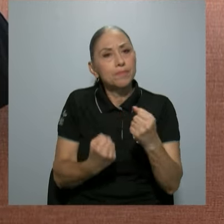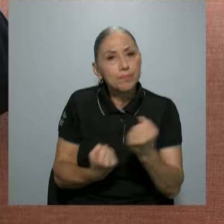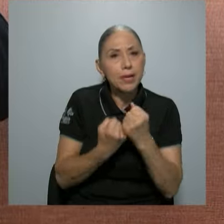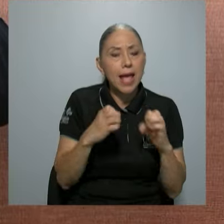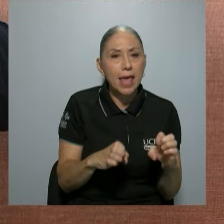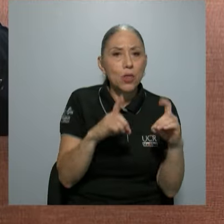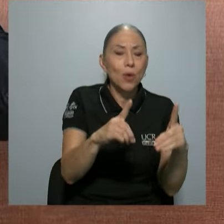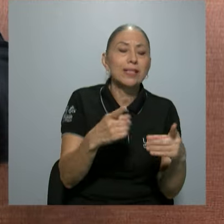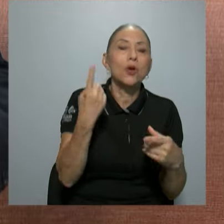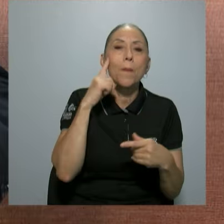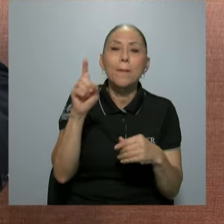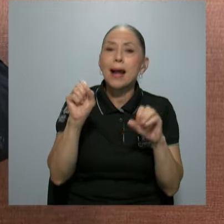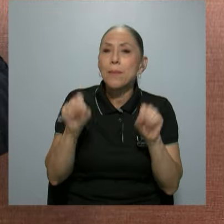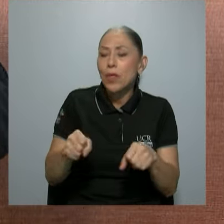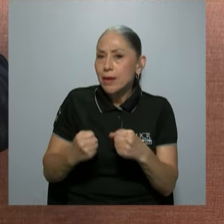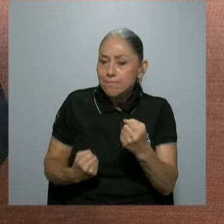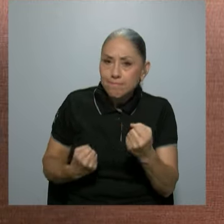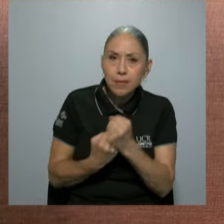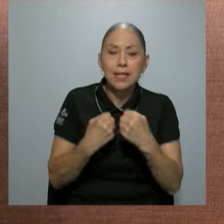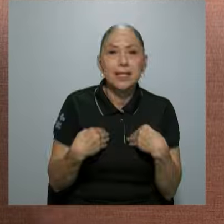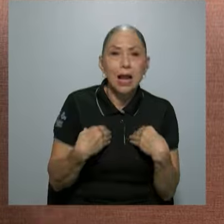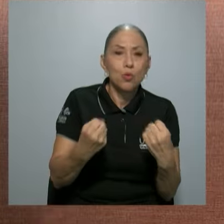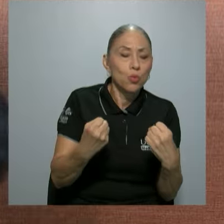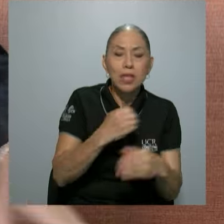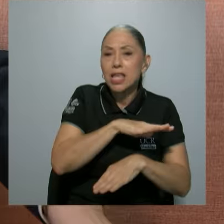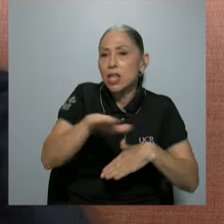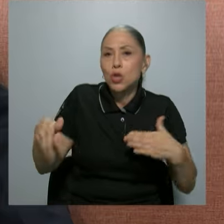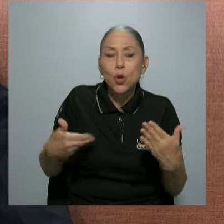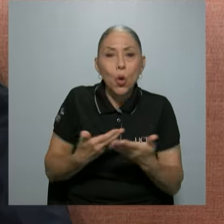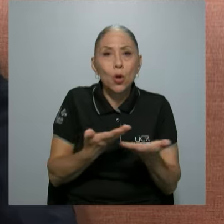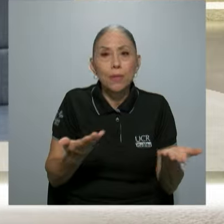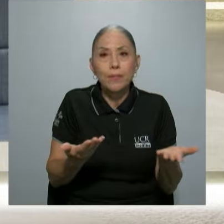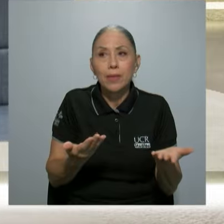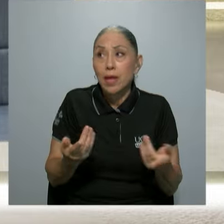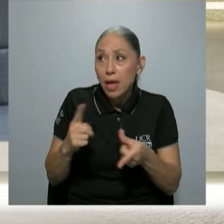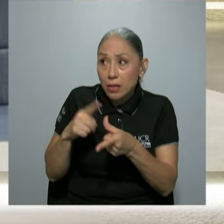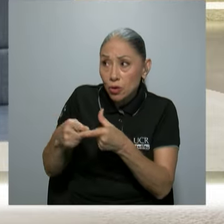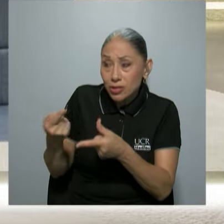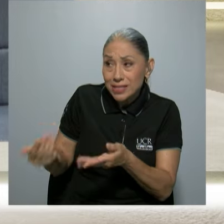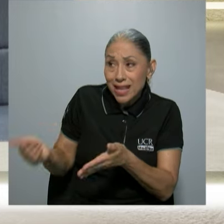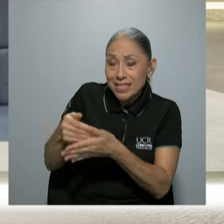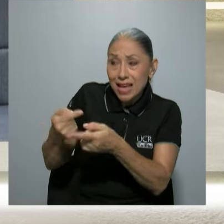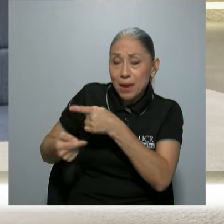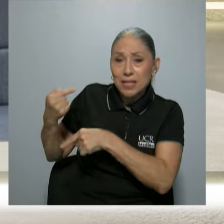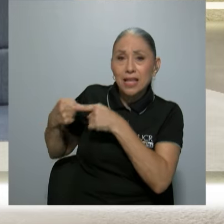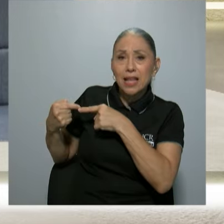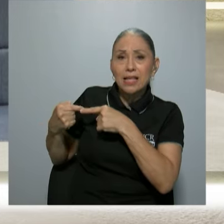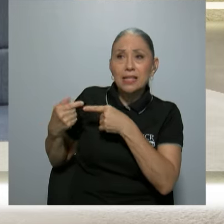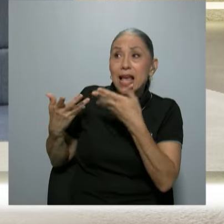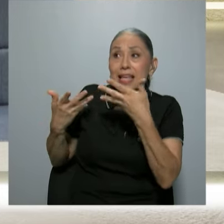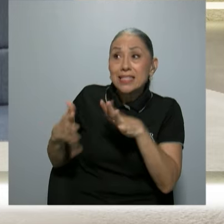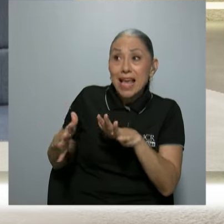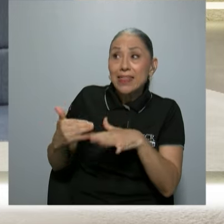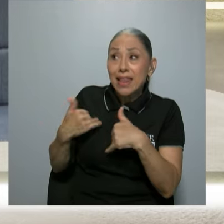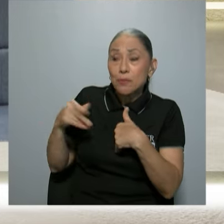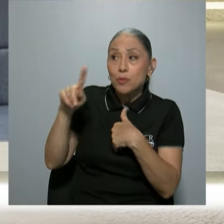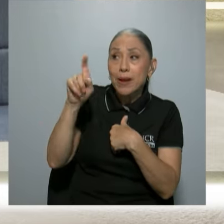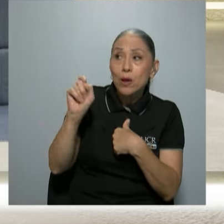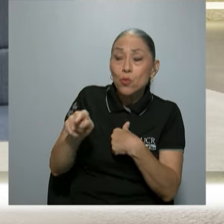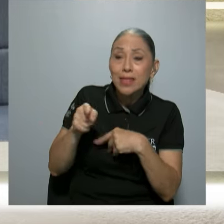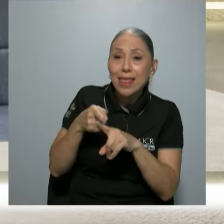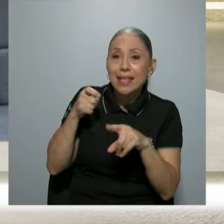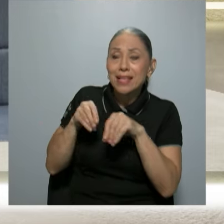sostener salud y todo lo que es la echaría marcha atrás tenemos ya pregunta de las redes sociales. Fernando